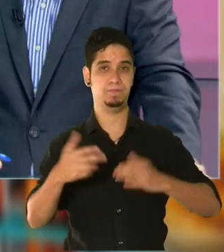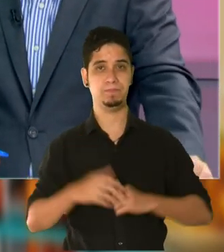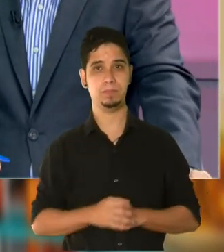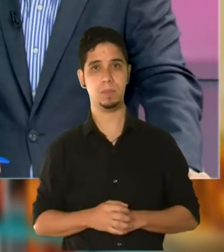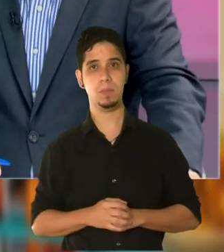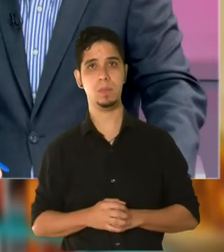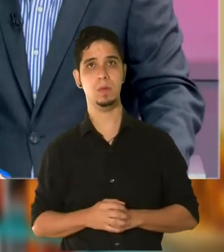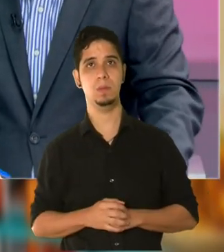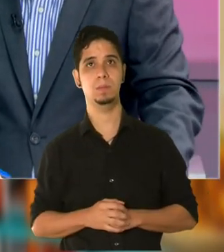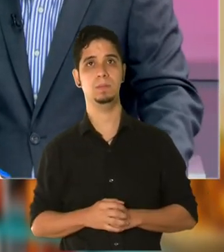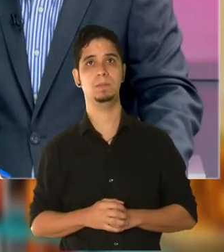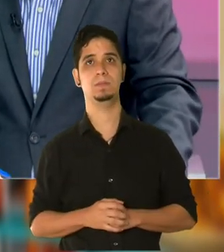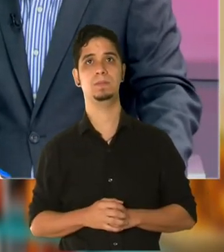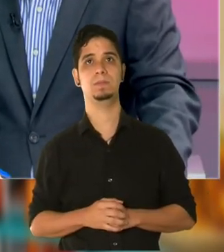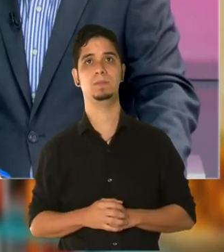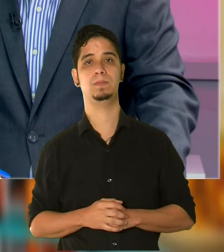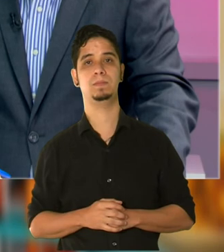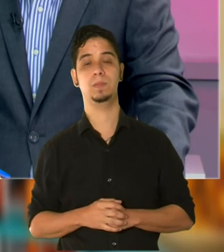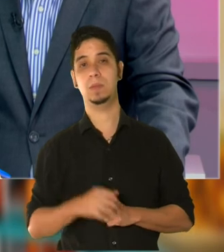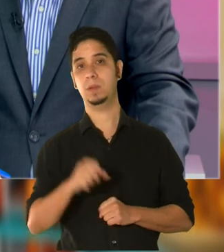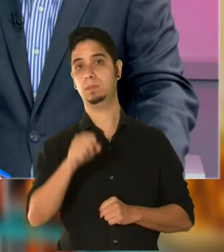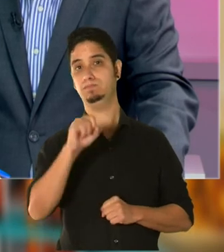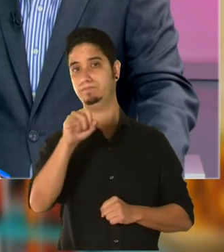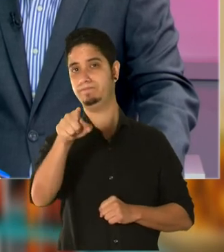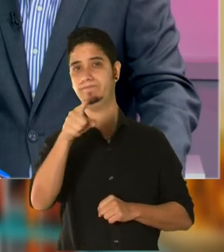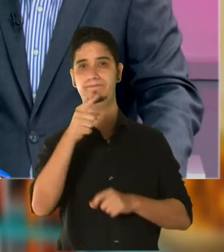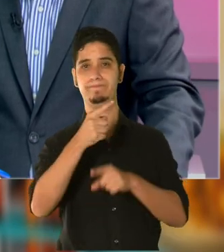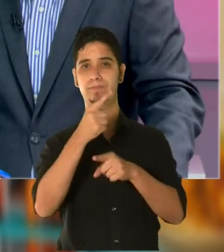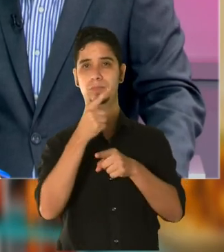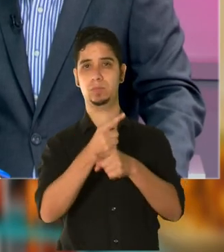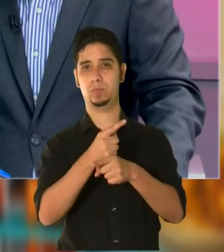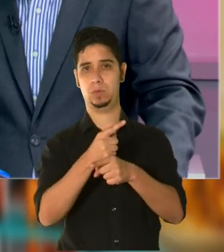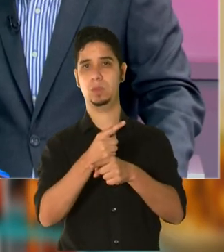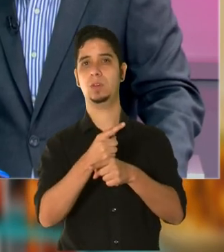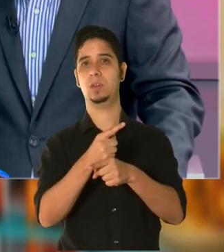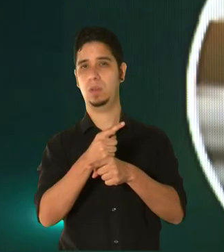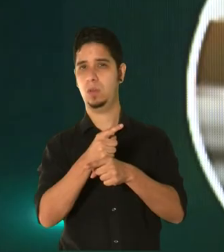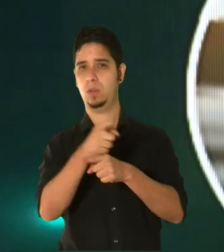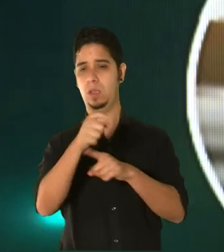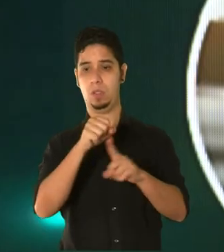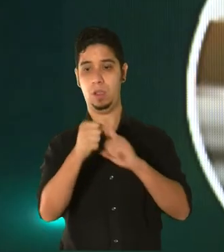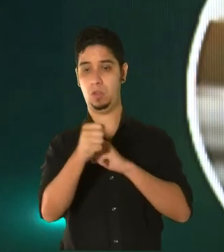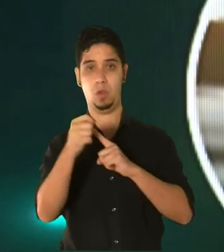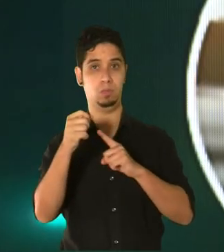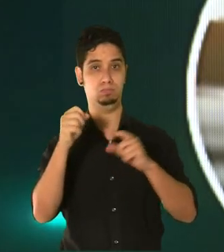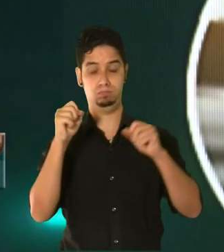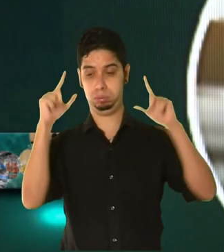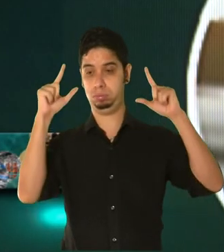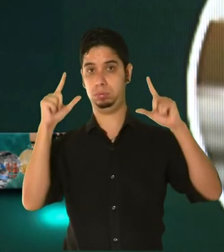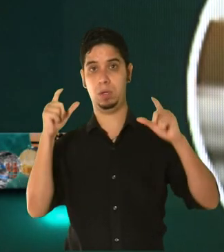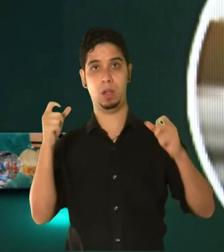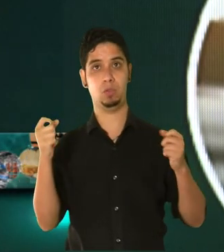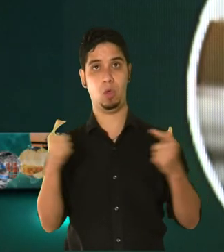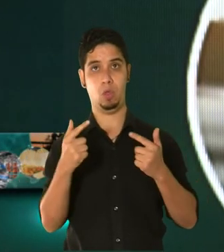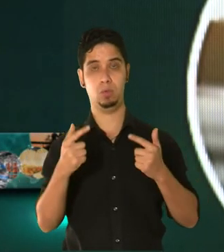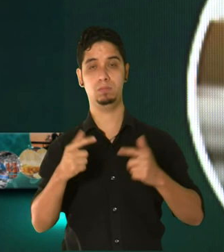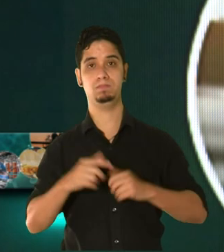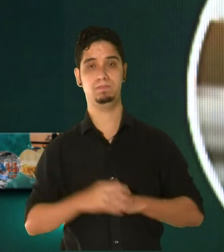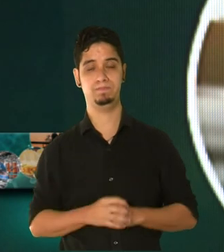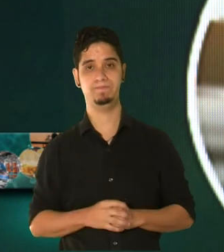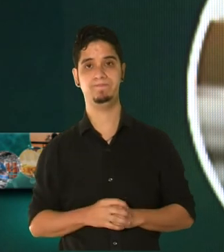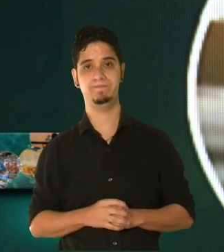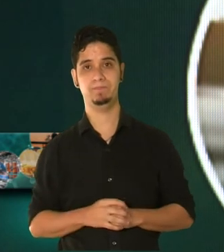hacer bueno ciertamente esto fue un asunto que nos tomó de sorpresa a todos este inmediatamente que